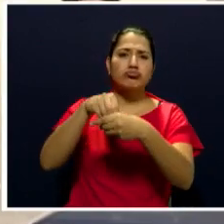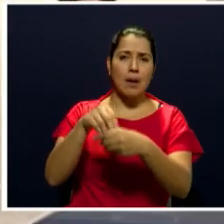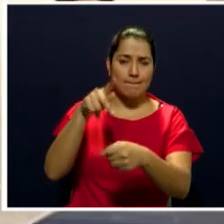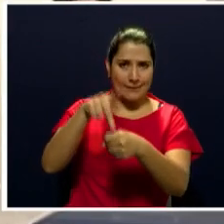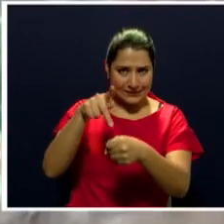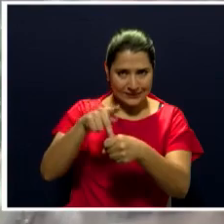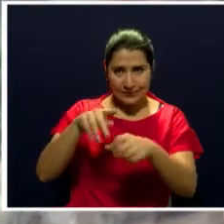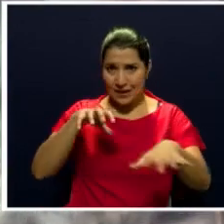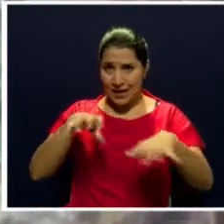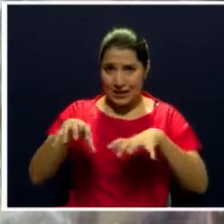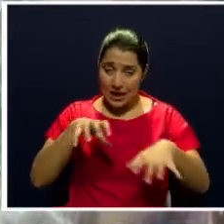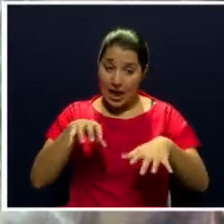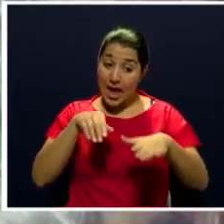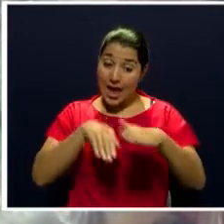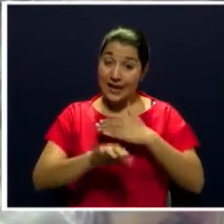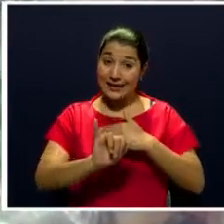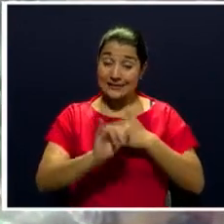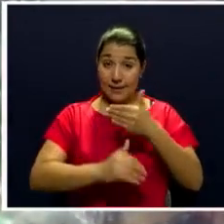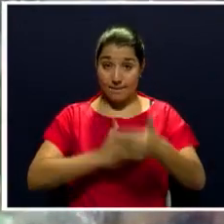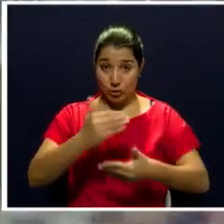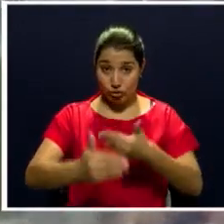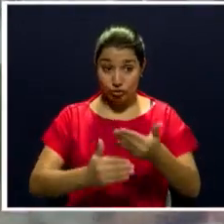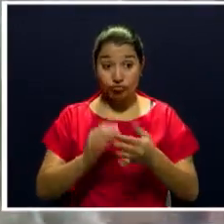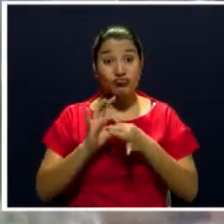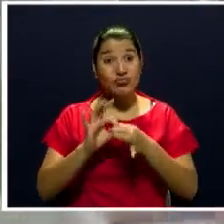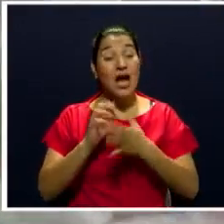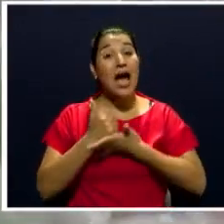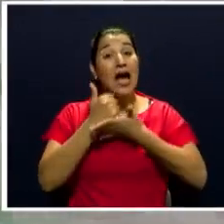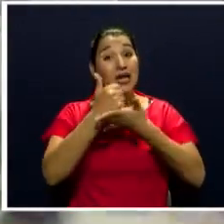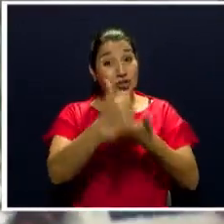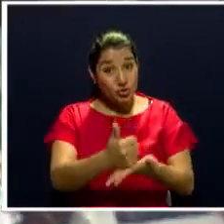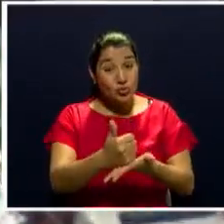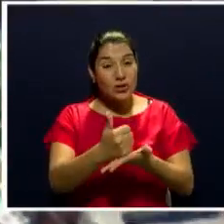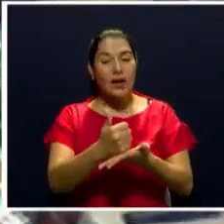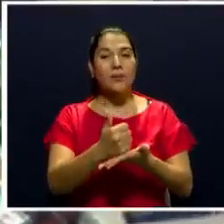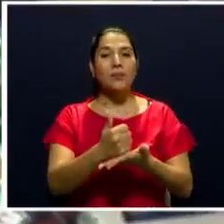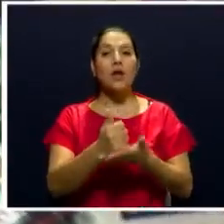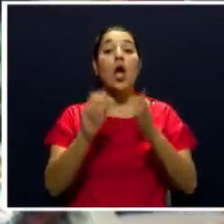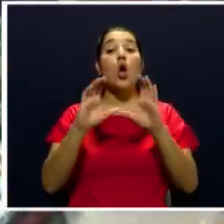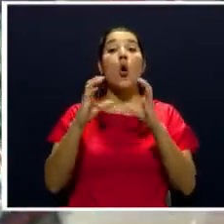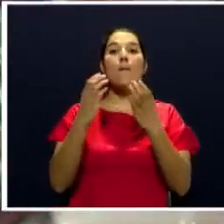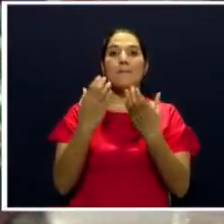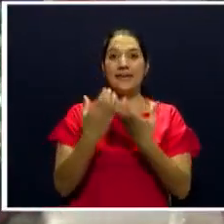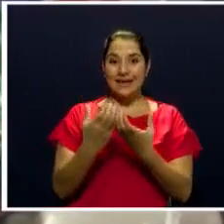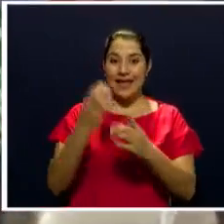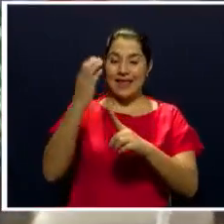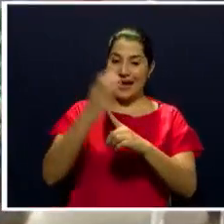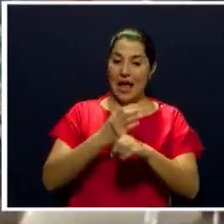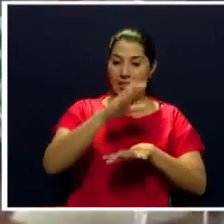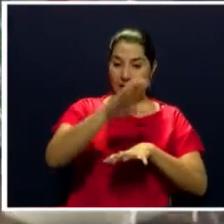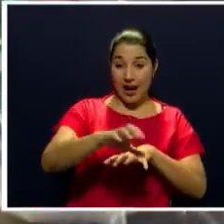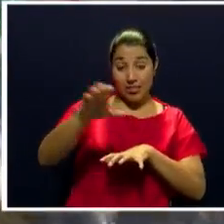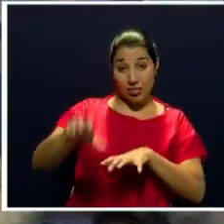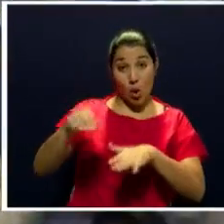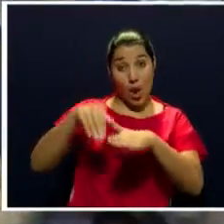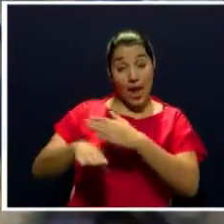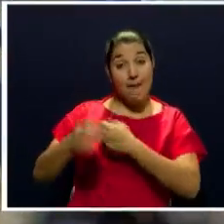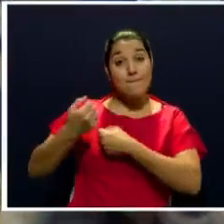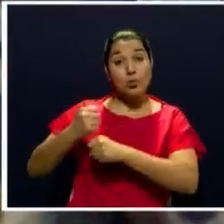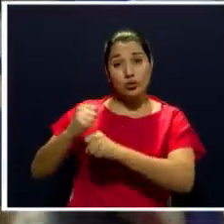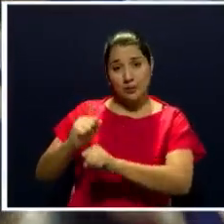este proceso. Con respecto a las ayudas humanitarias, los comités municipales de emergencia de cada cantón realizan la lista de